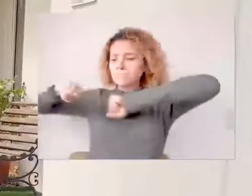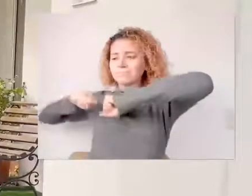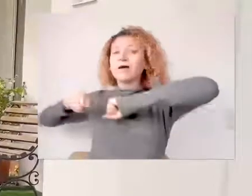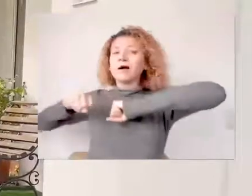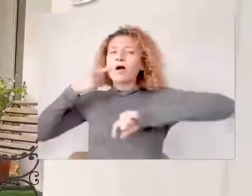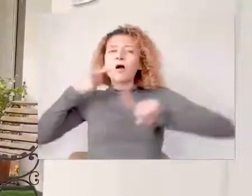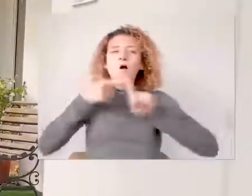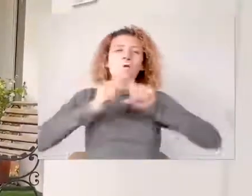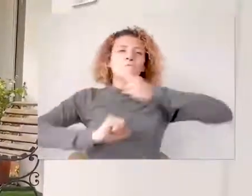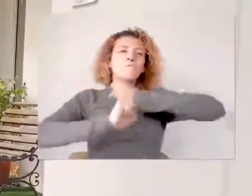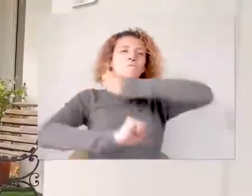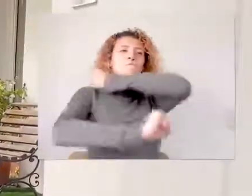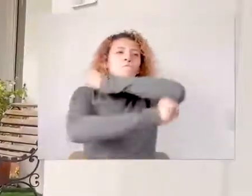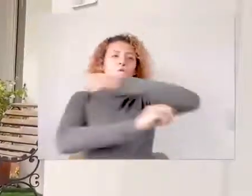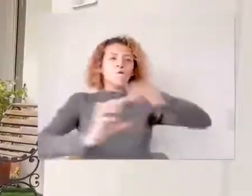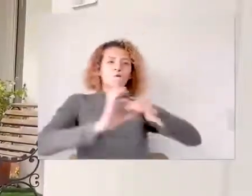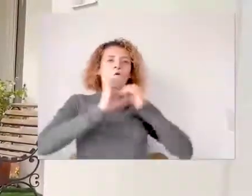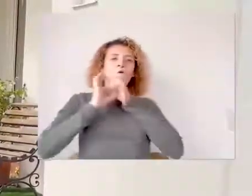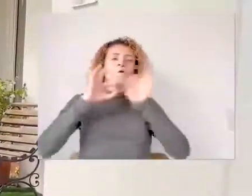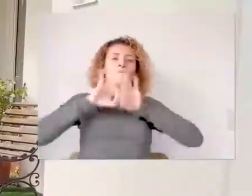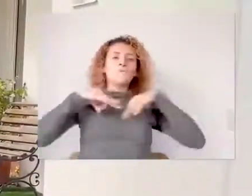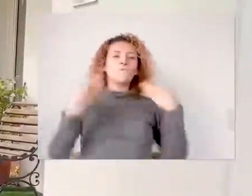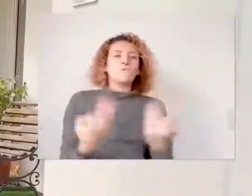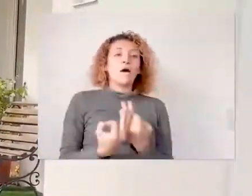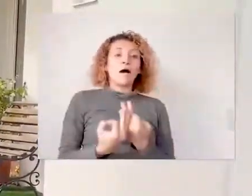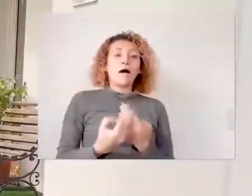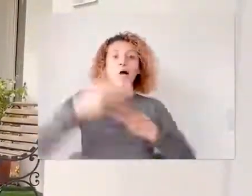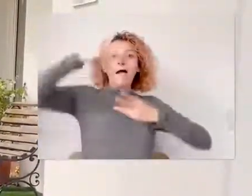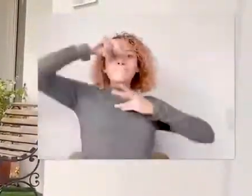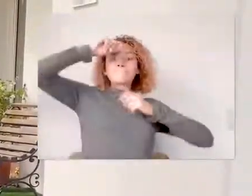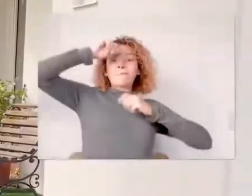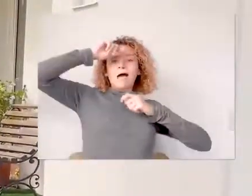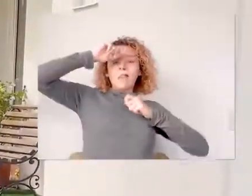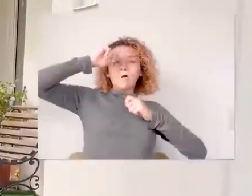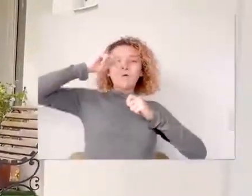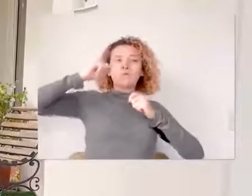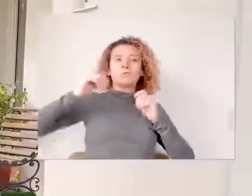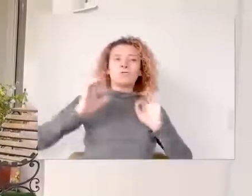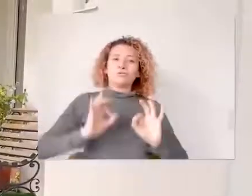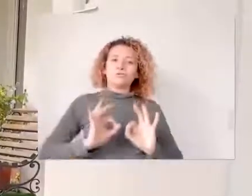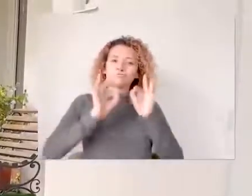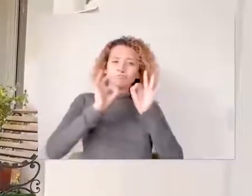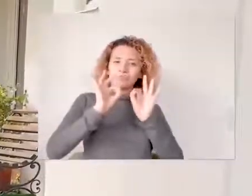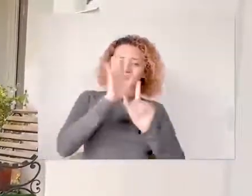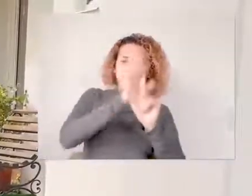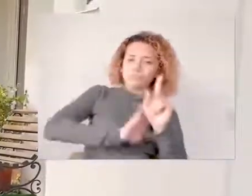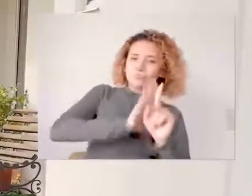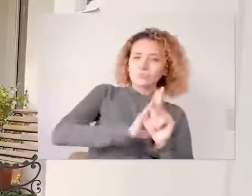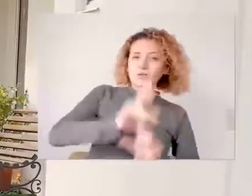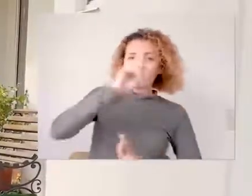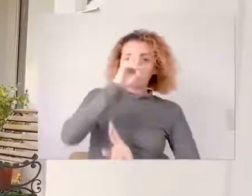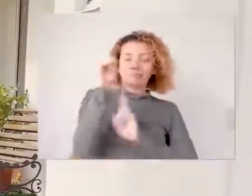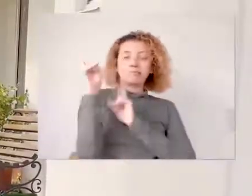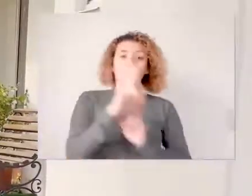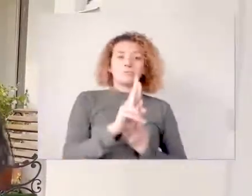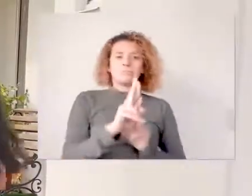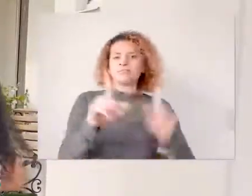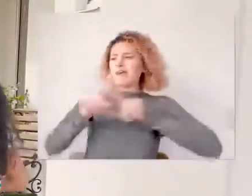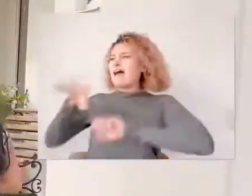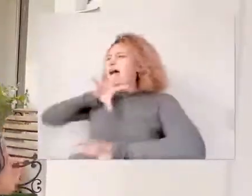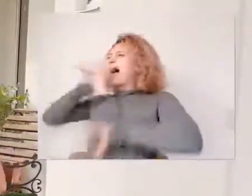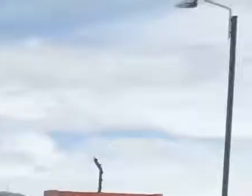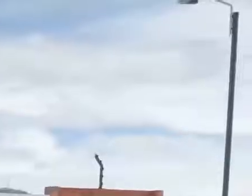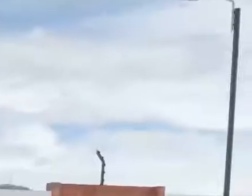realizando diferentes actividades. Queremos fortalecer la unión familiar, queremos fortalecer los valores, el buen trato,